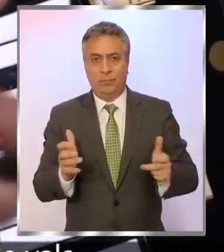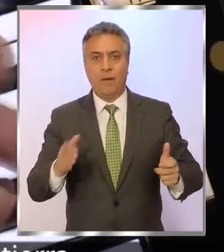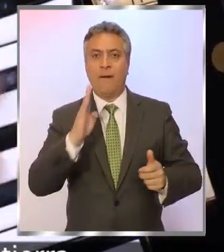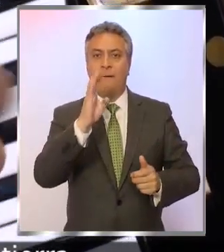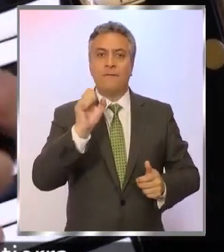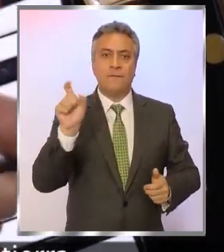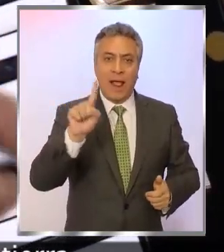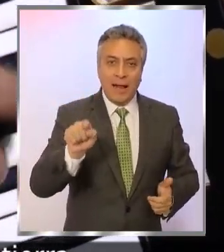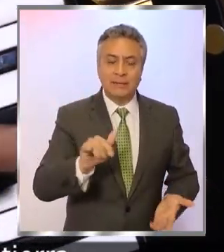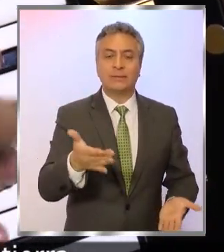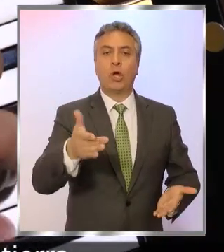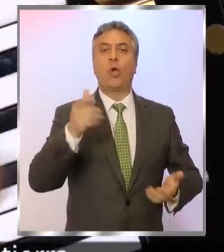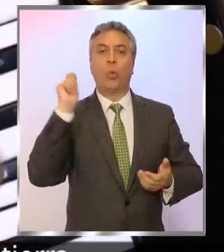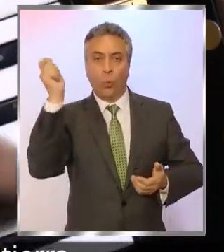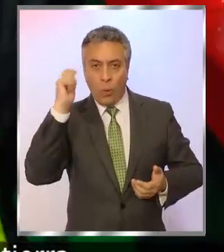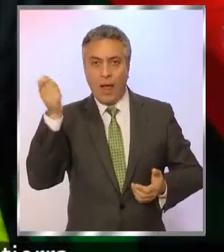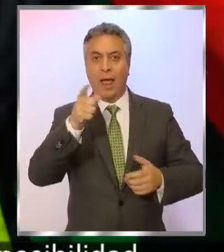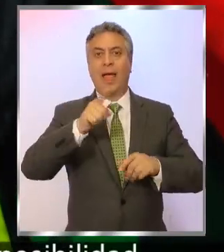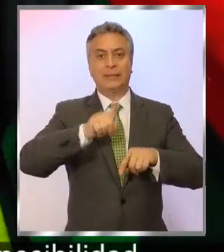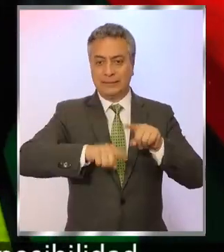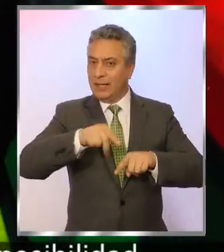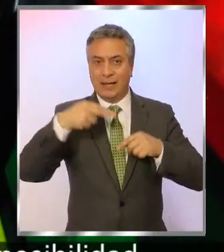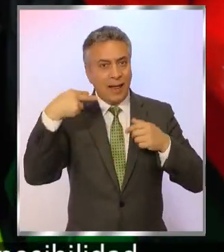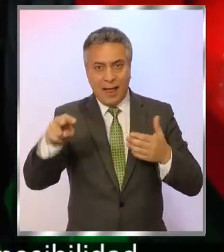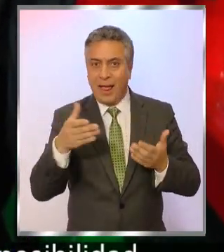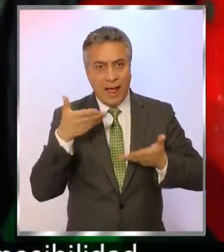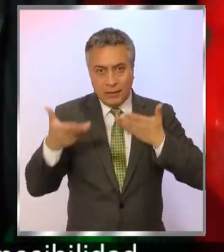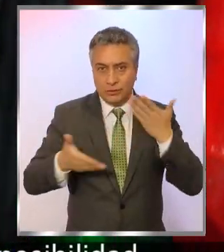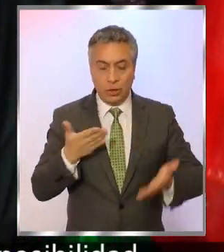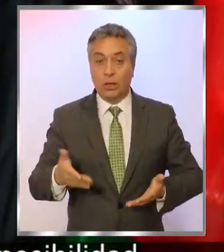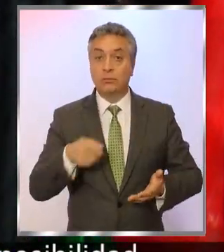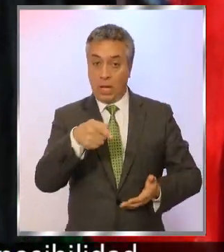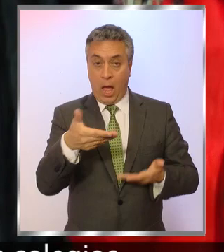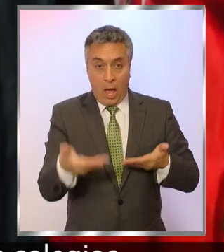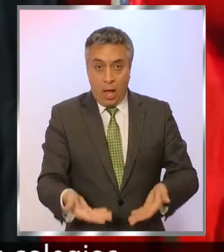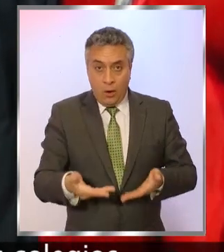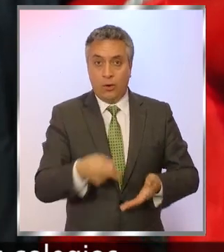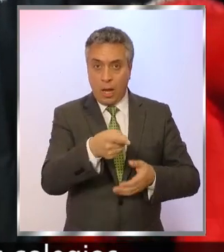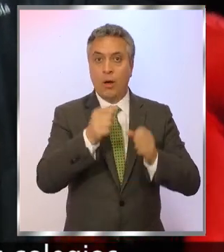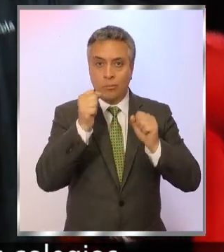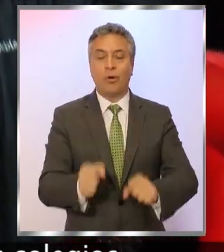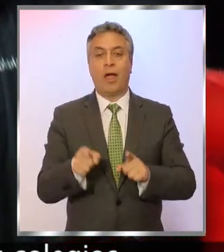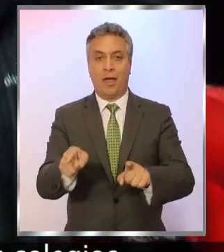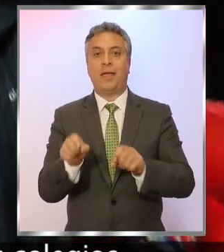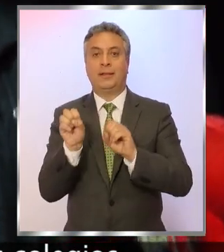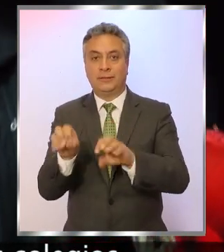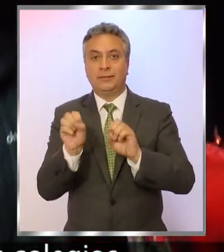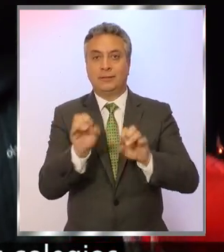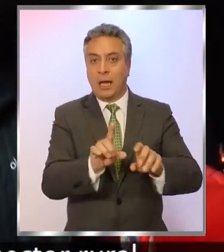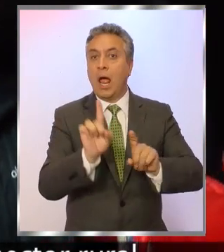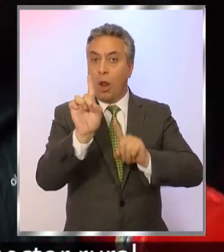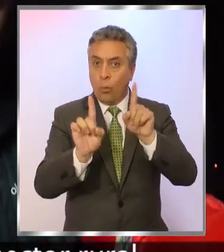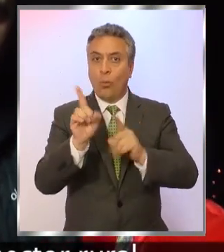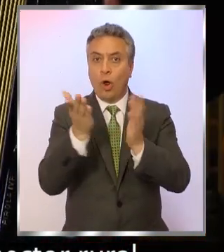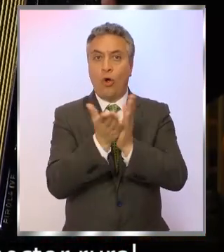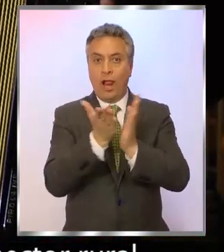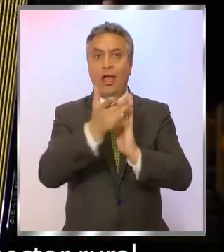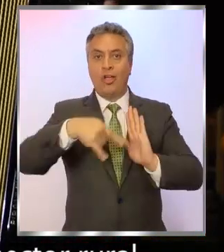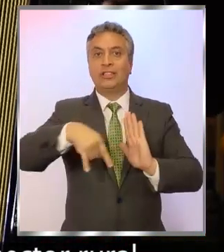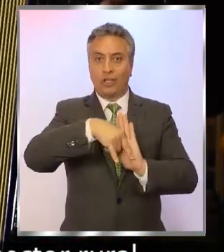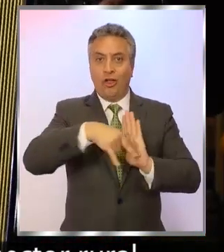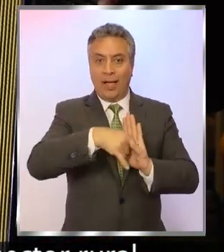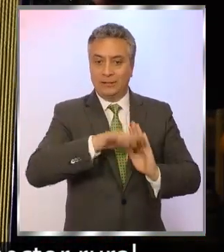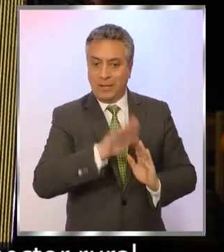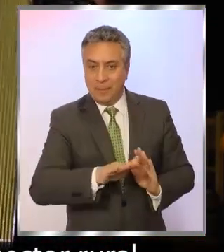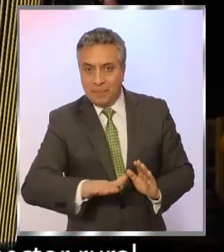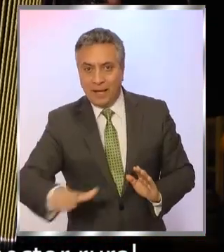vals cucas y canciones de su tierra actualmente Enrique tiene la posibilidad de poder enseñar en algunos colegios en chiloé a los